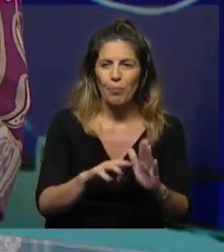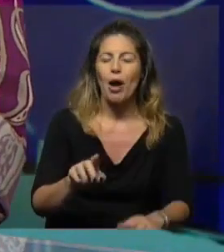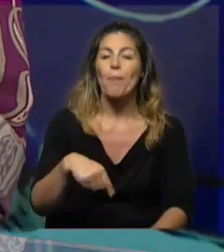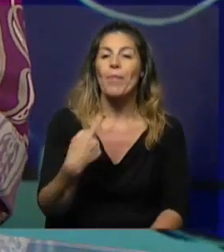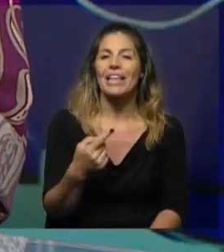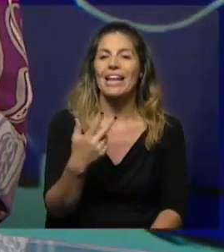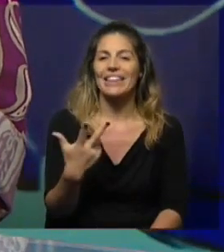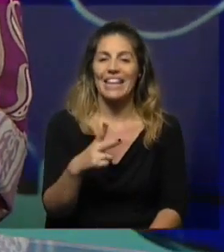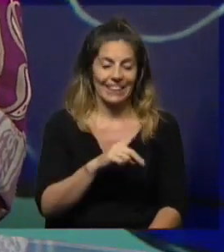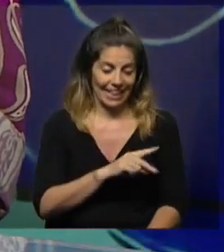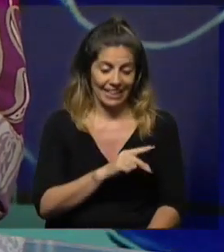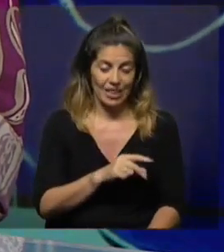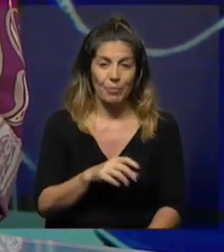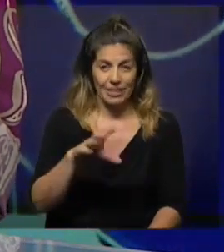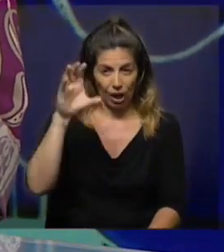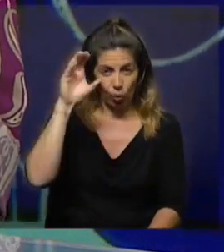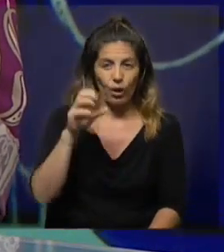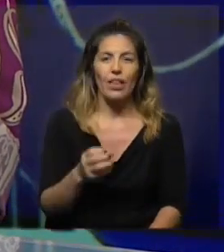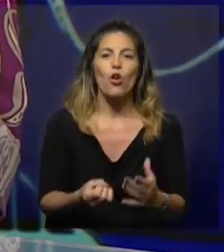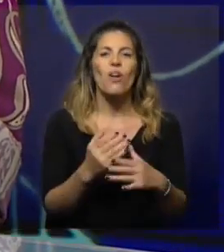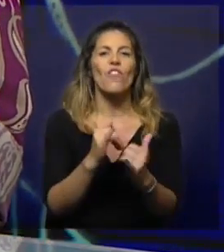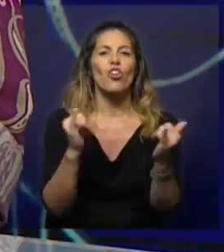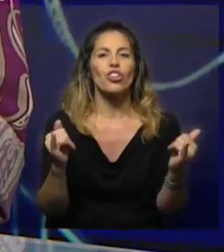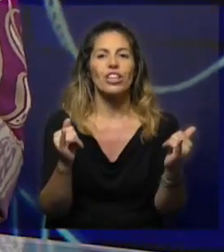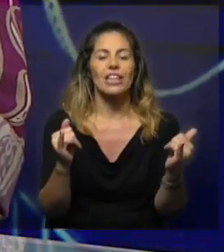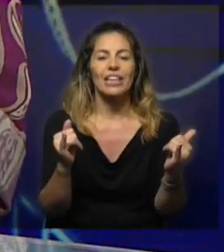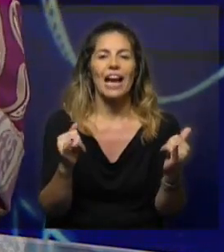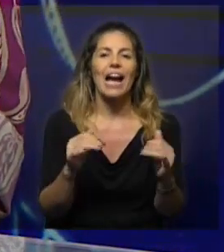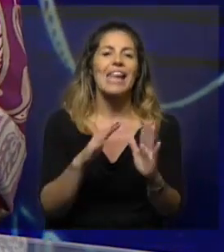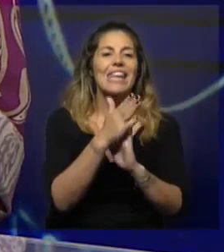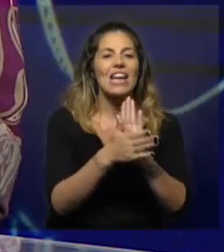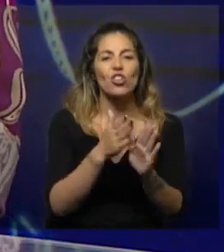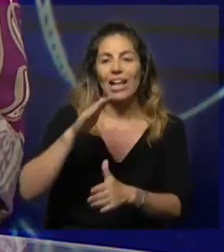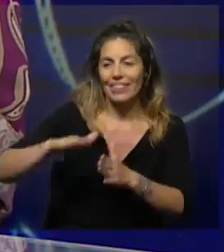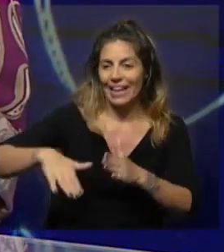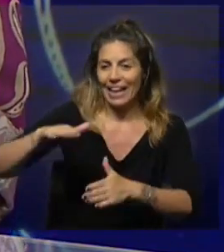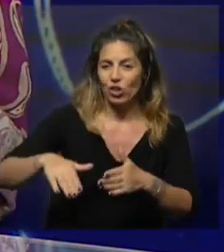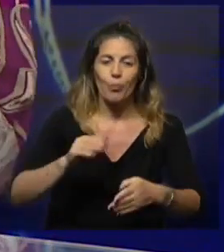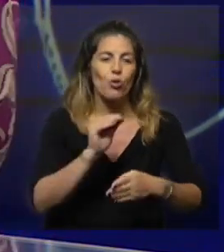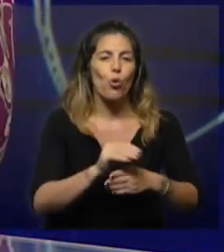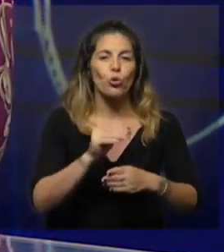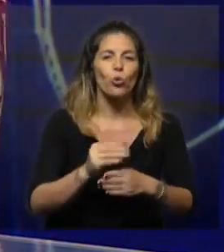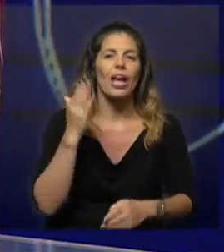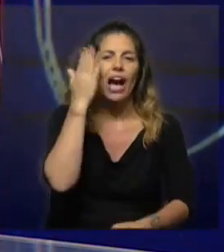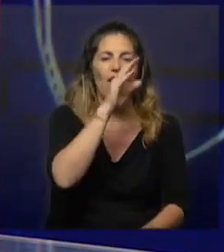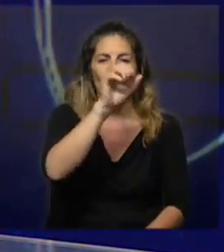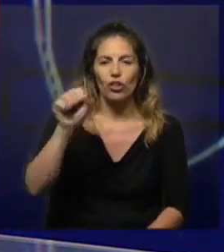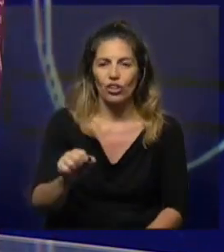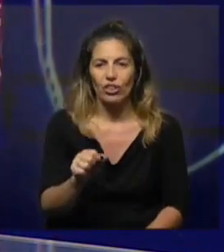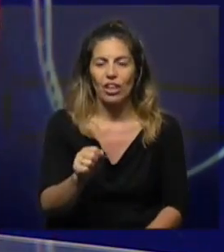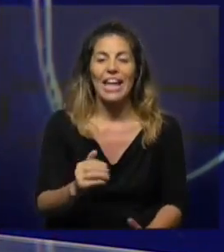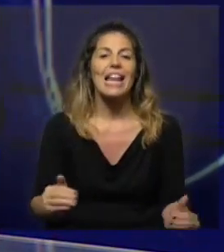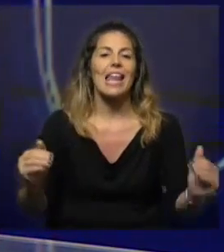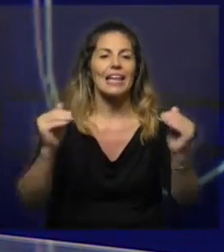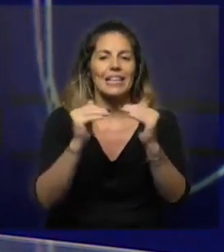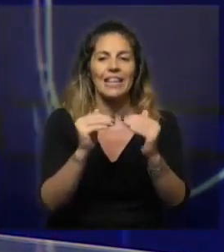3 de diciembre se conmemora un nuevo día Nacional del candombe de la cultura afro uruguaya y de la equidad racial